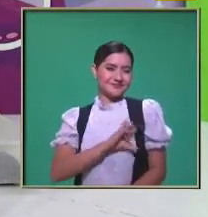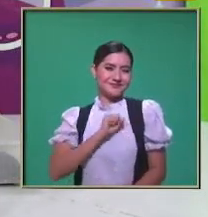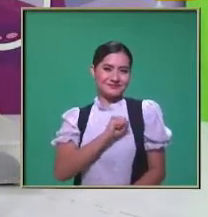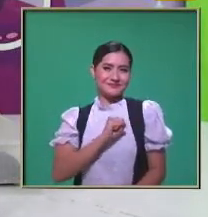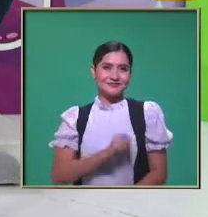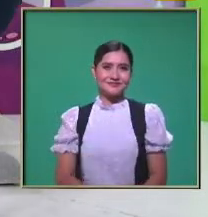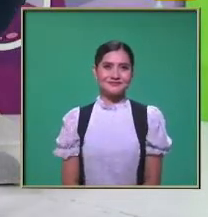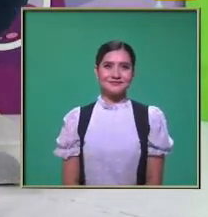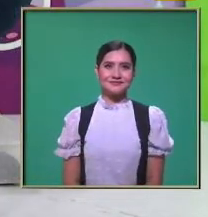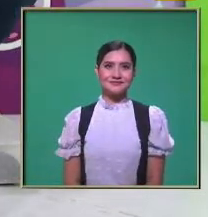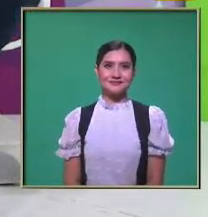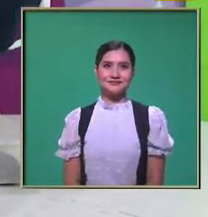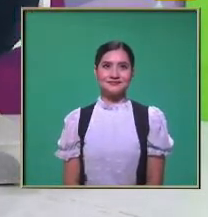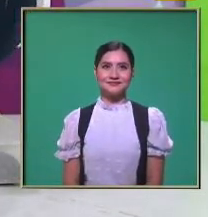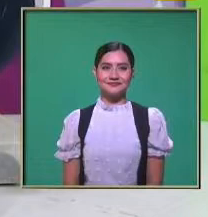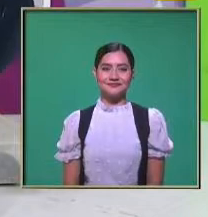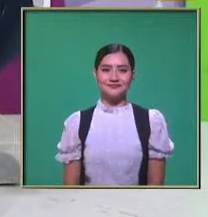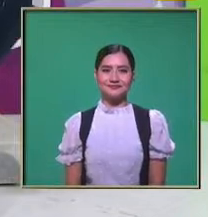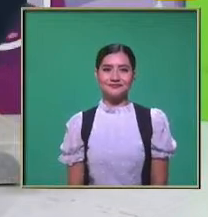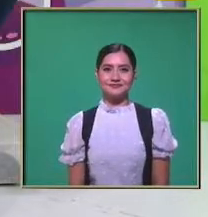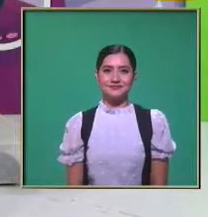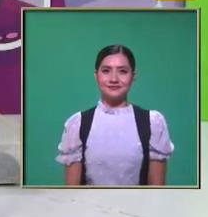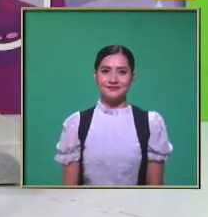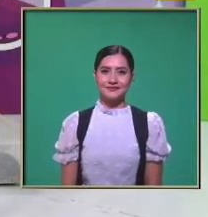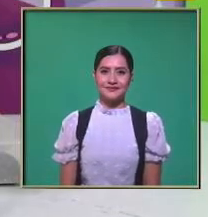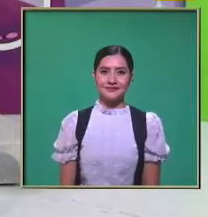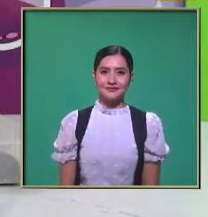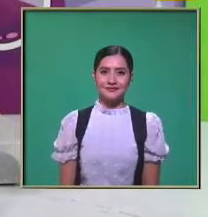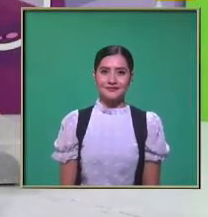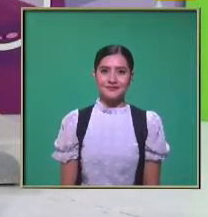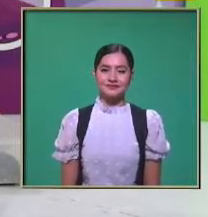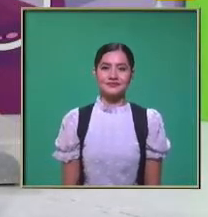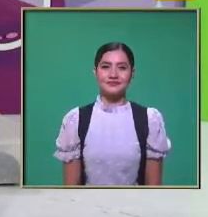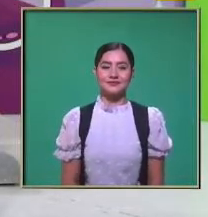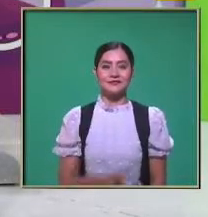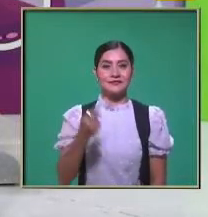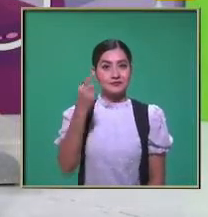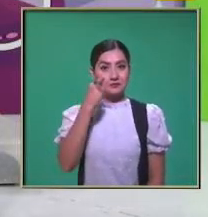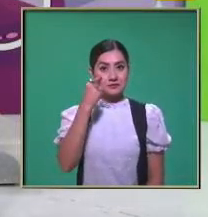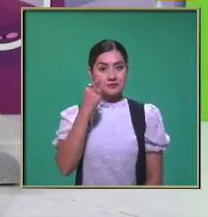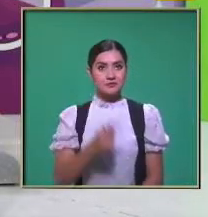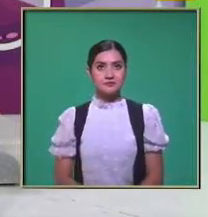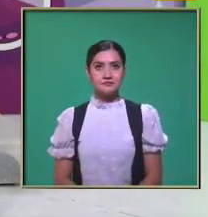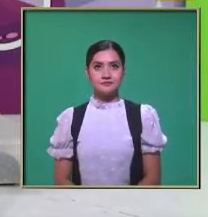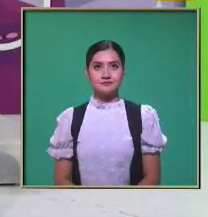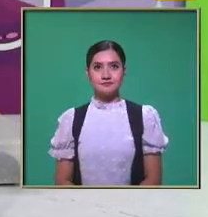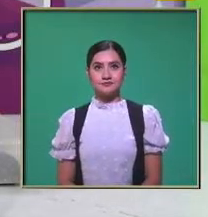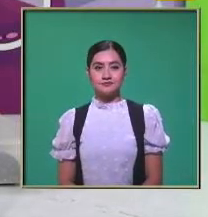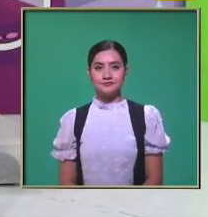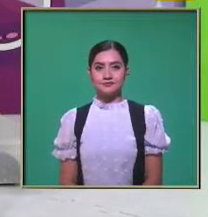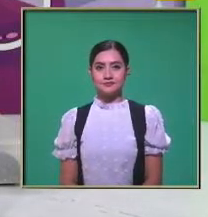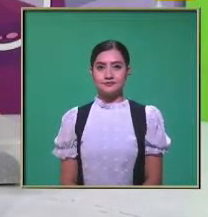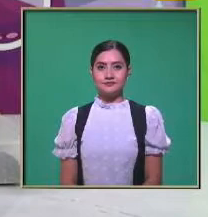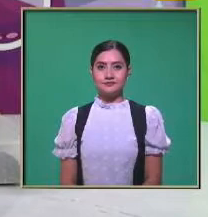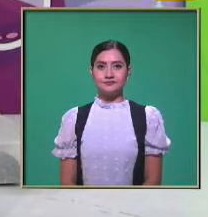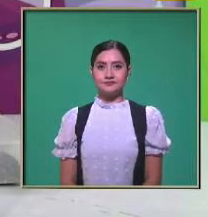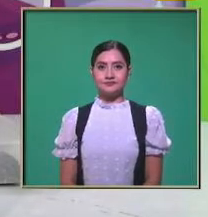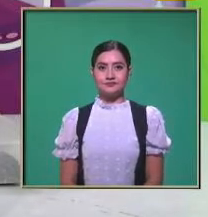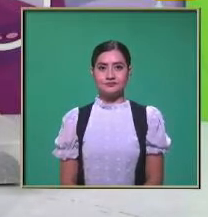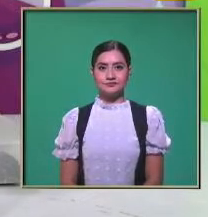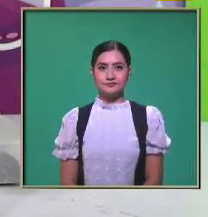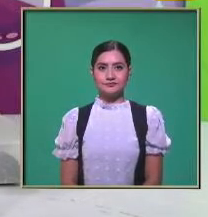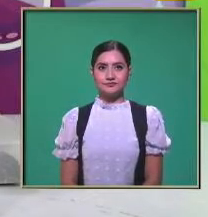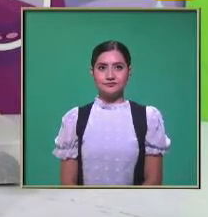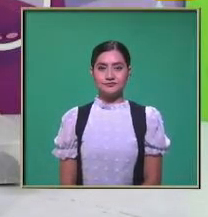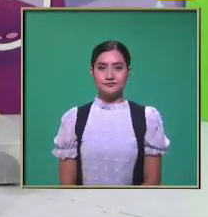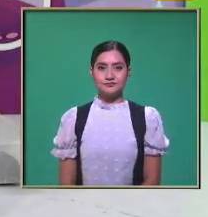Globitos. Les fascina. Vamos a ver aquí. Miren, aquí están los globitos, ¿verdad? Ajá. Entonces, a los niños, pues, ¿qué?